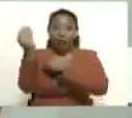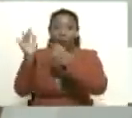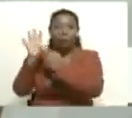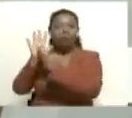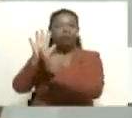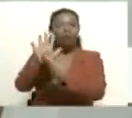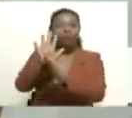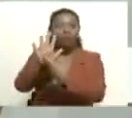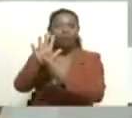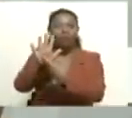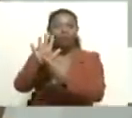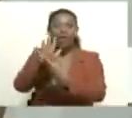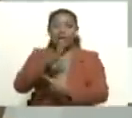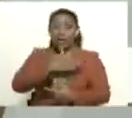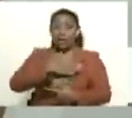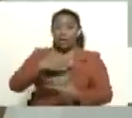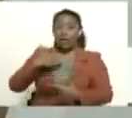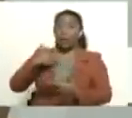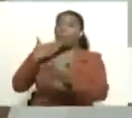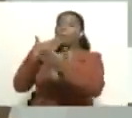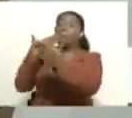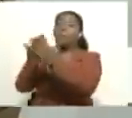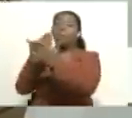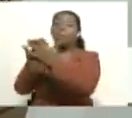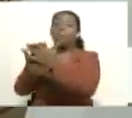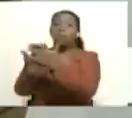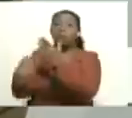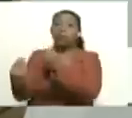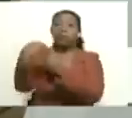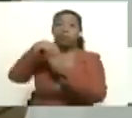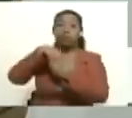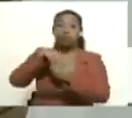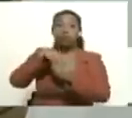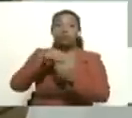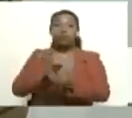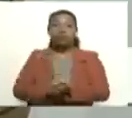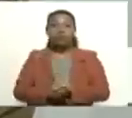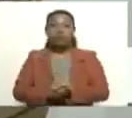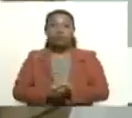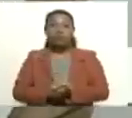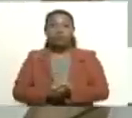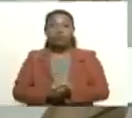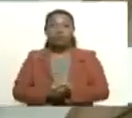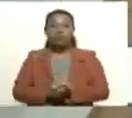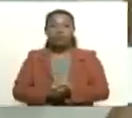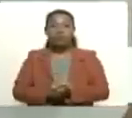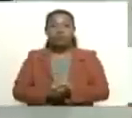que se atreven a pedir en un remitido que hay una invasión militar contra Venezuela. Y esta señora es precandidata.